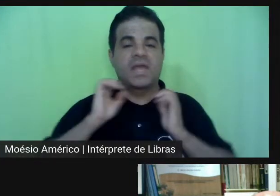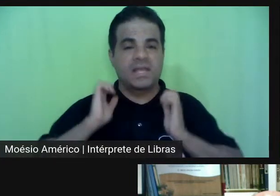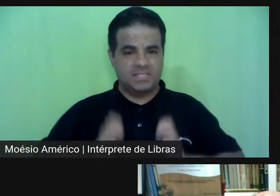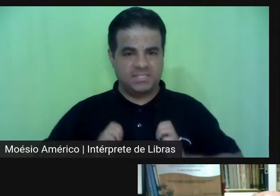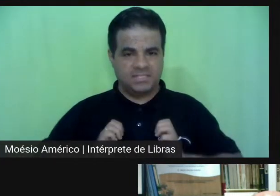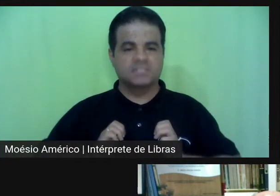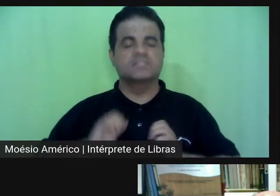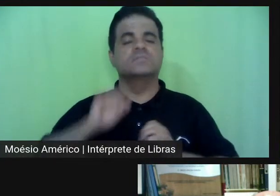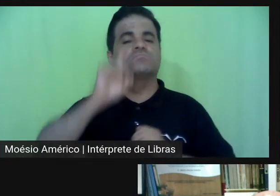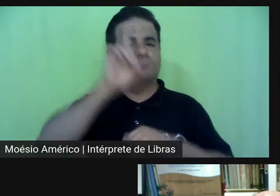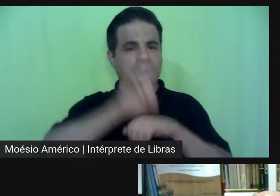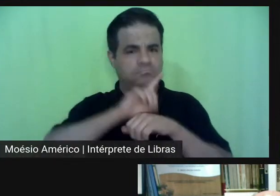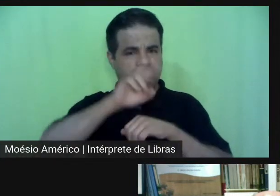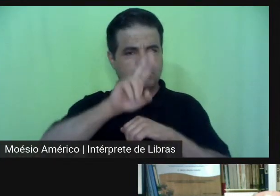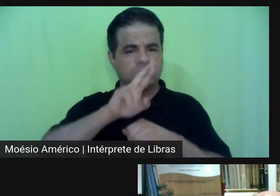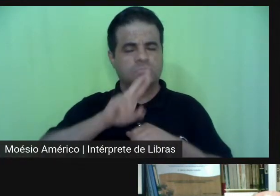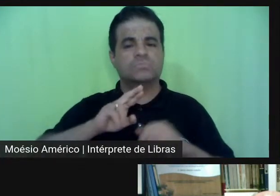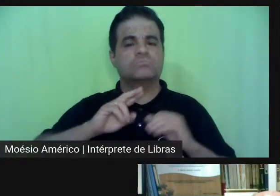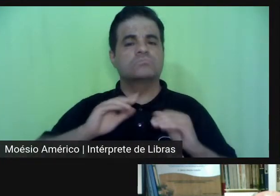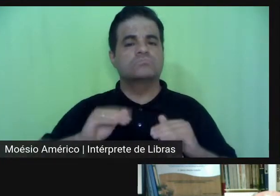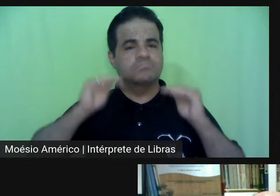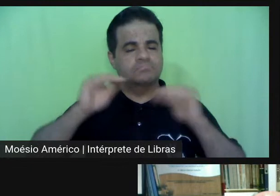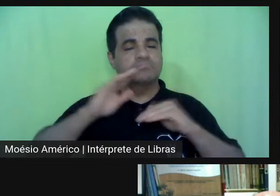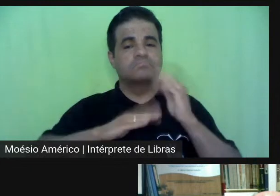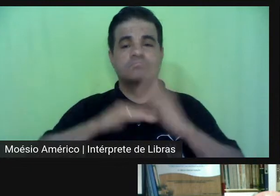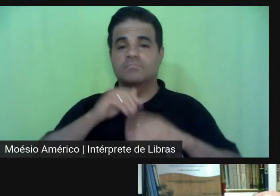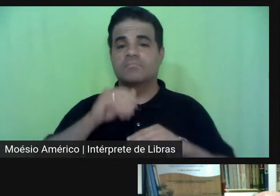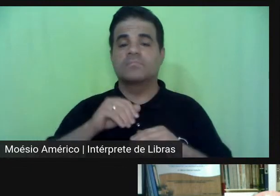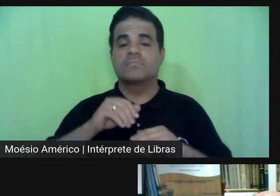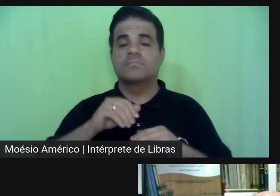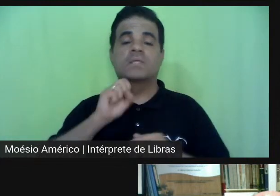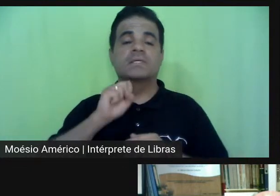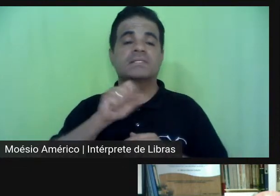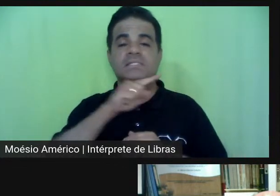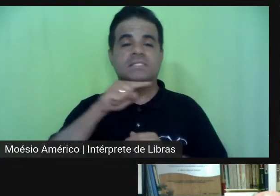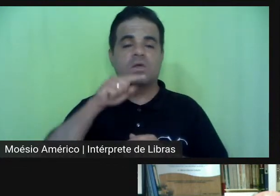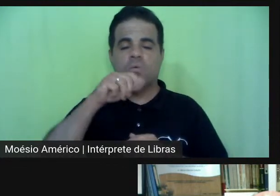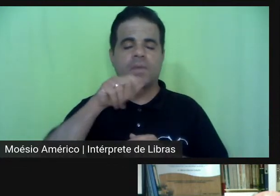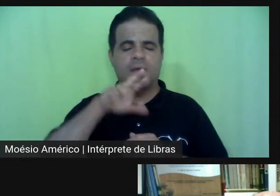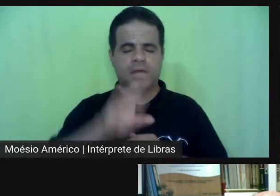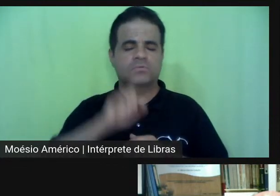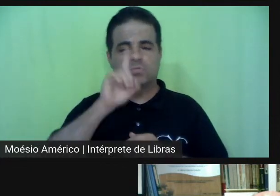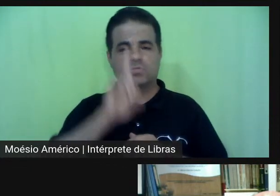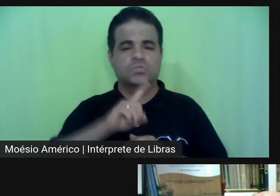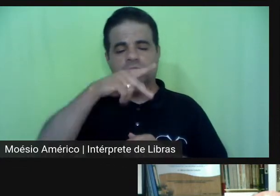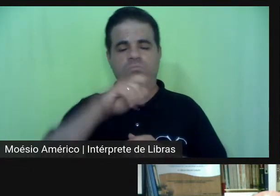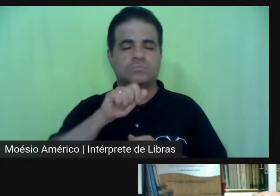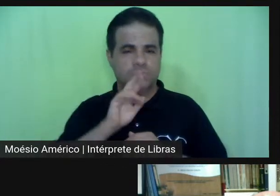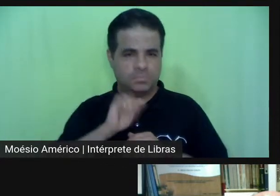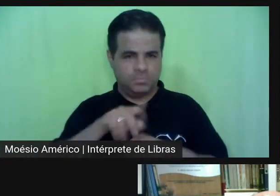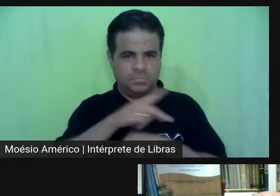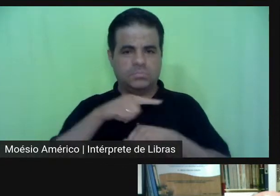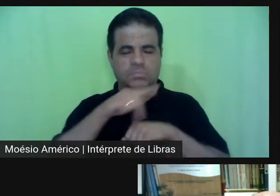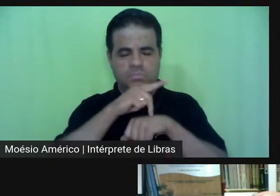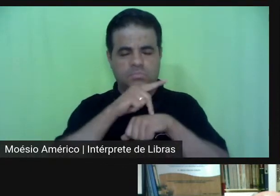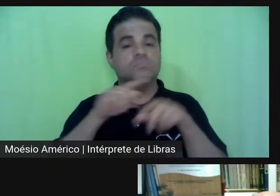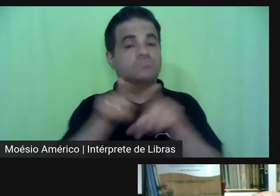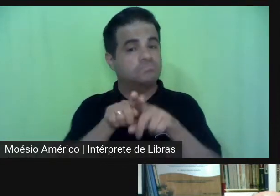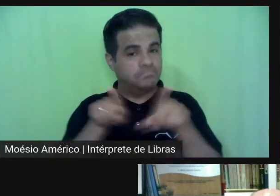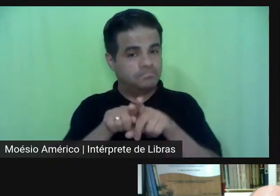de las universidades san marcos lima perú y nacional de córdoba córdoba